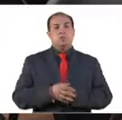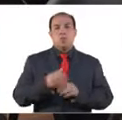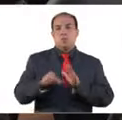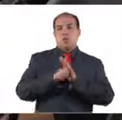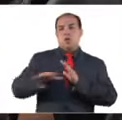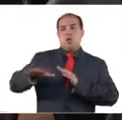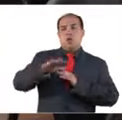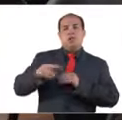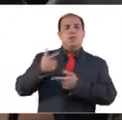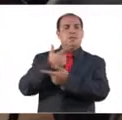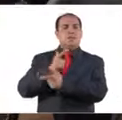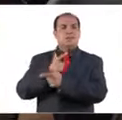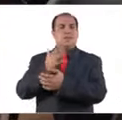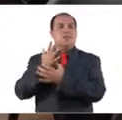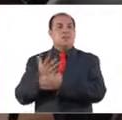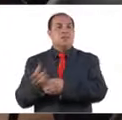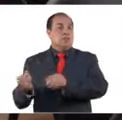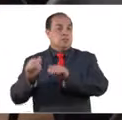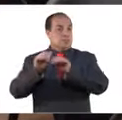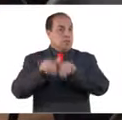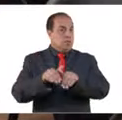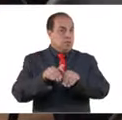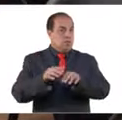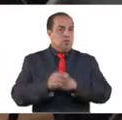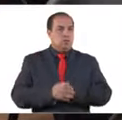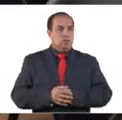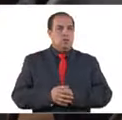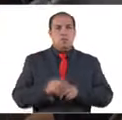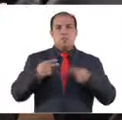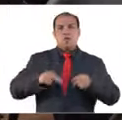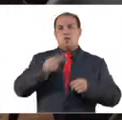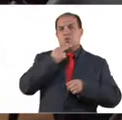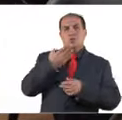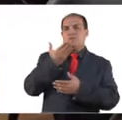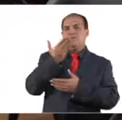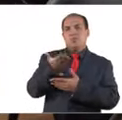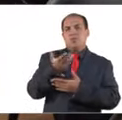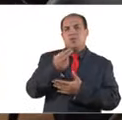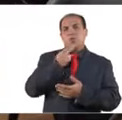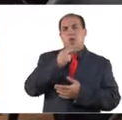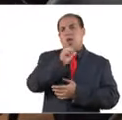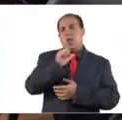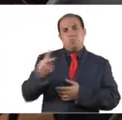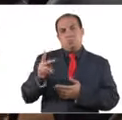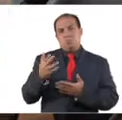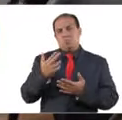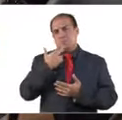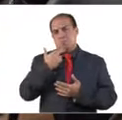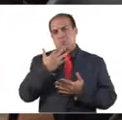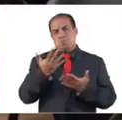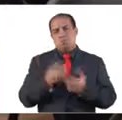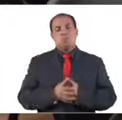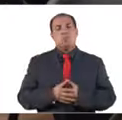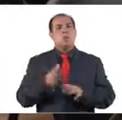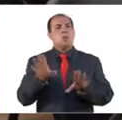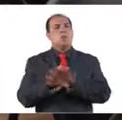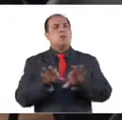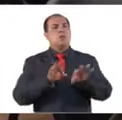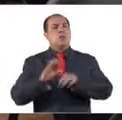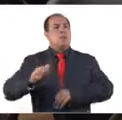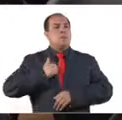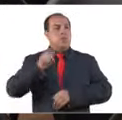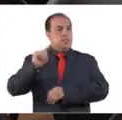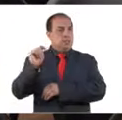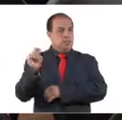taxistas señalan de que aunque se escriben, pues no los piden los usuarios. ¿Ahí cómo se estaría trabajando precisamente para aprovechar esta